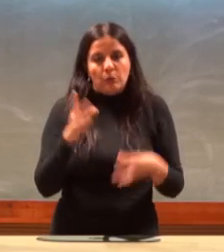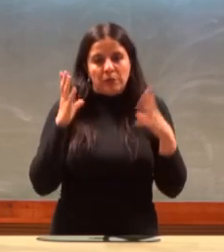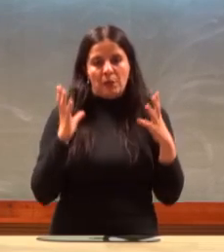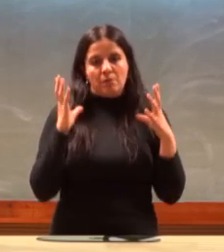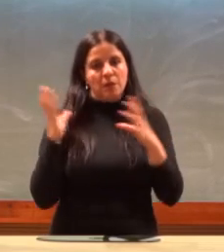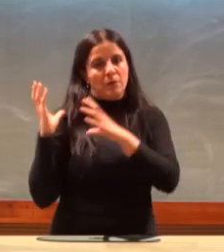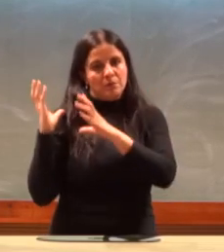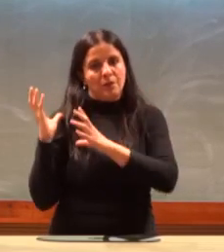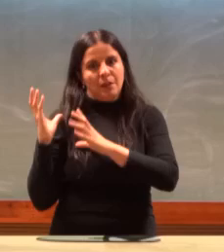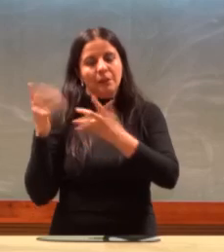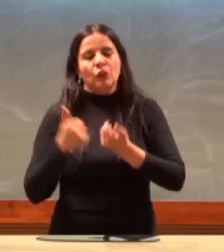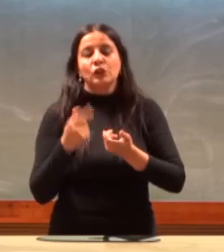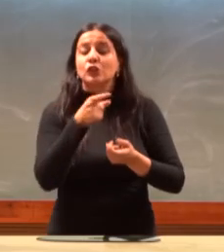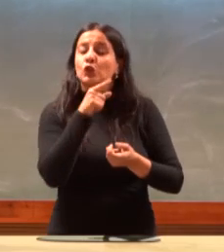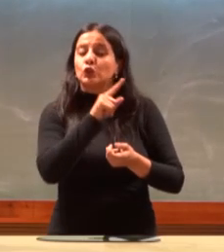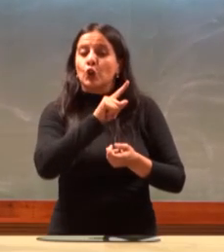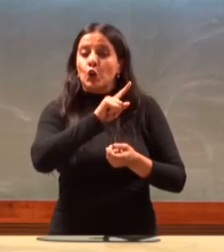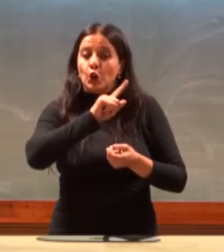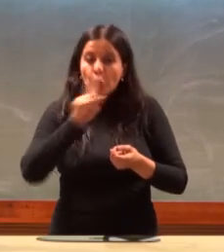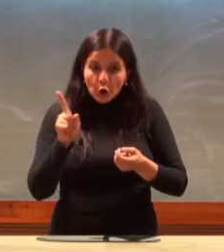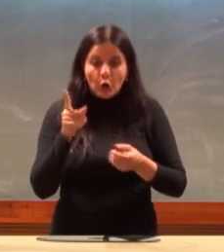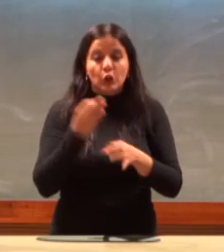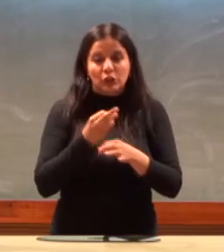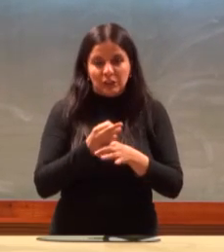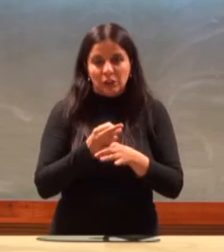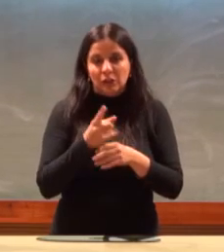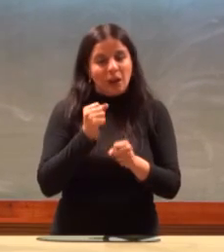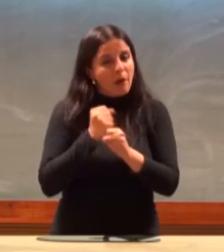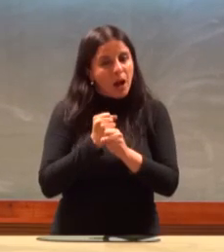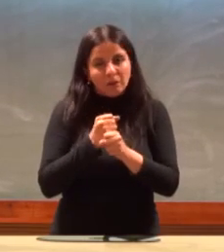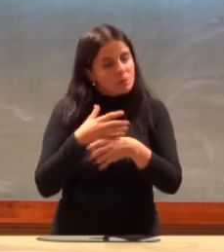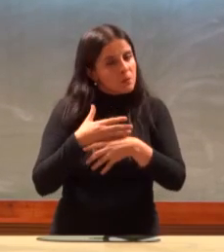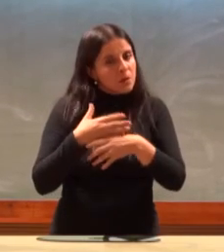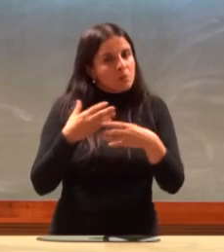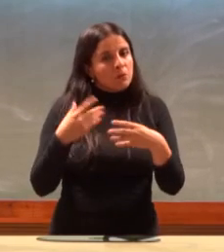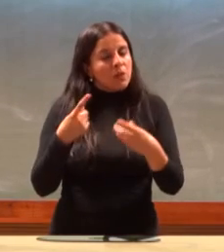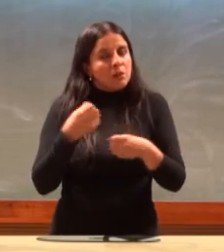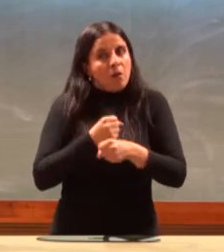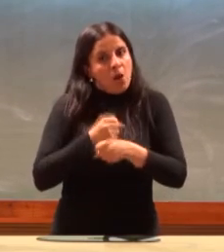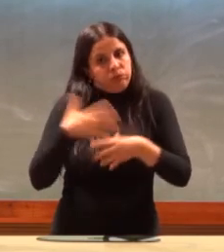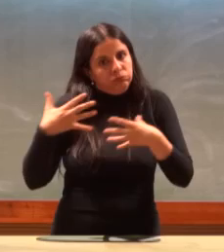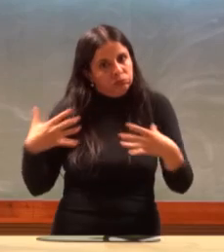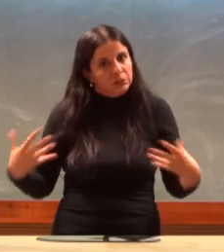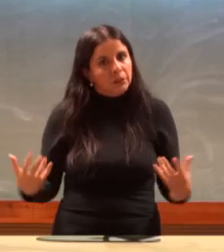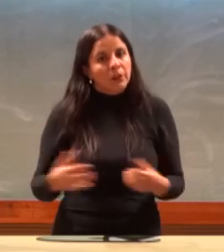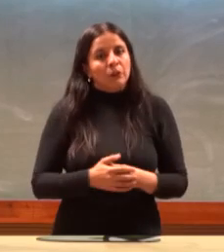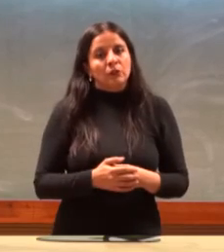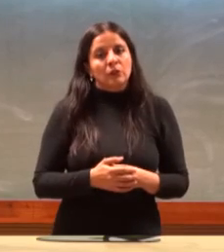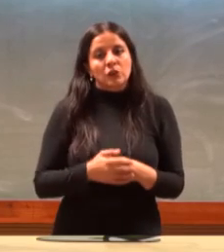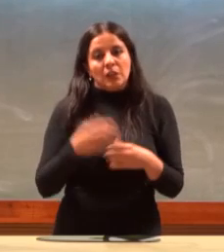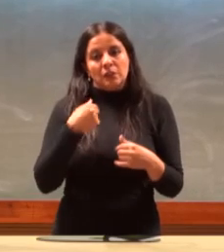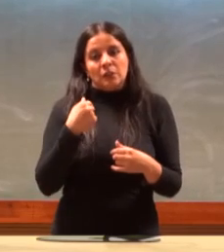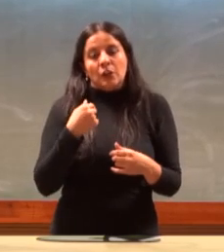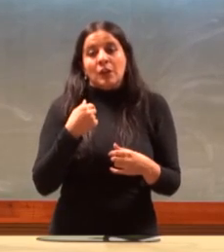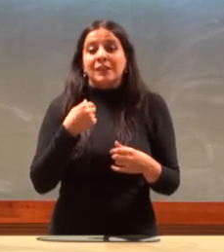hacer Entonces nos parece para nosotros una idea ya les dije la participación y la cuestión consultiva entonces No podemos hacer ningún plan de todo esto que yo les planteé si